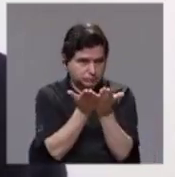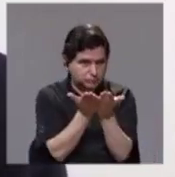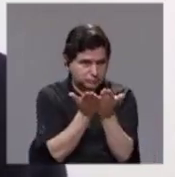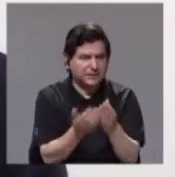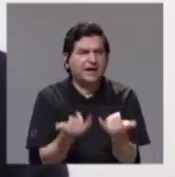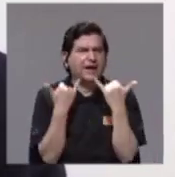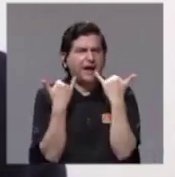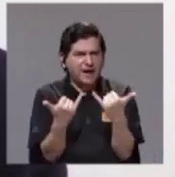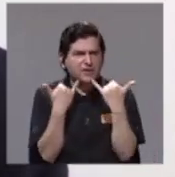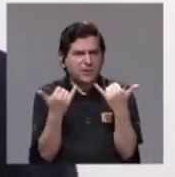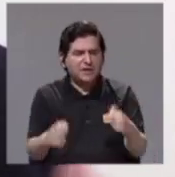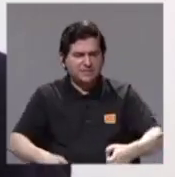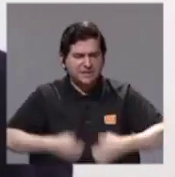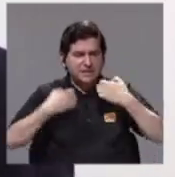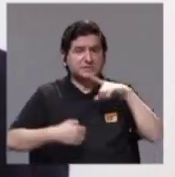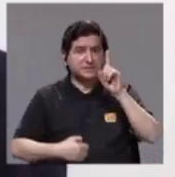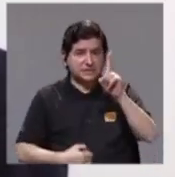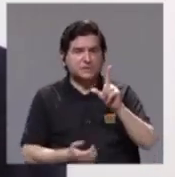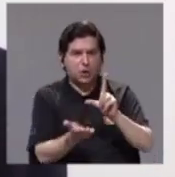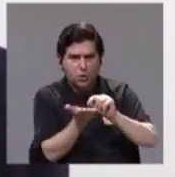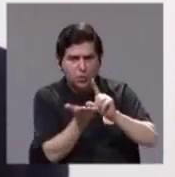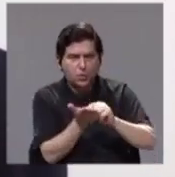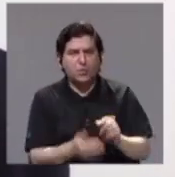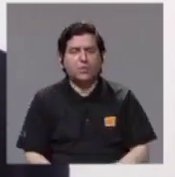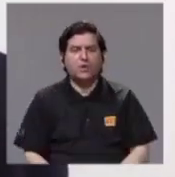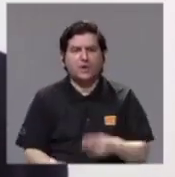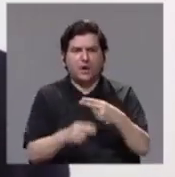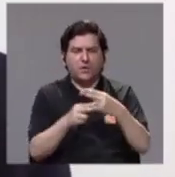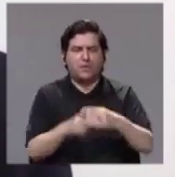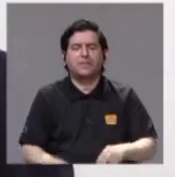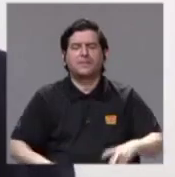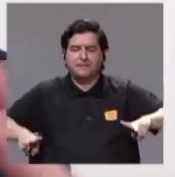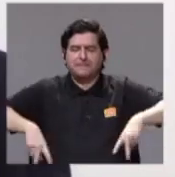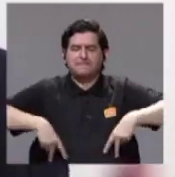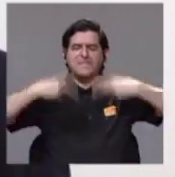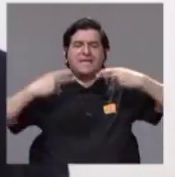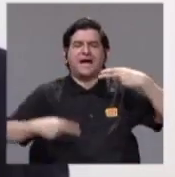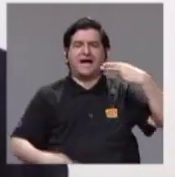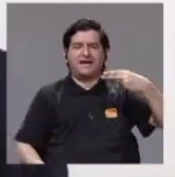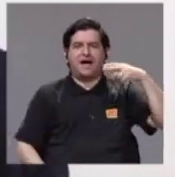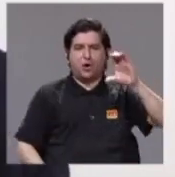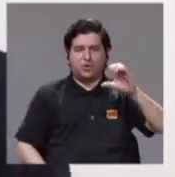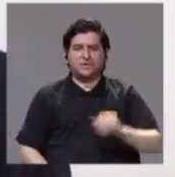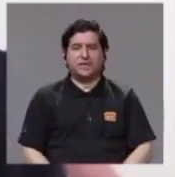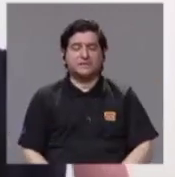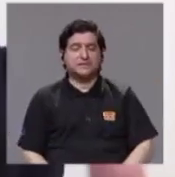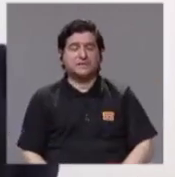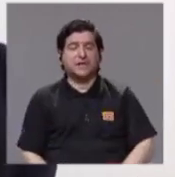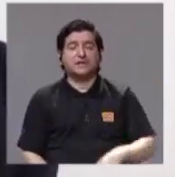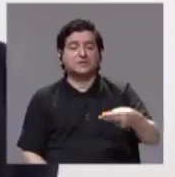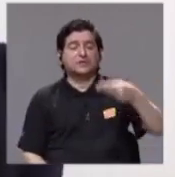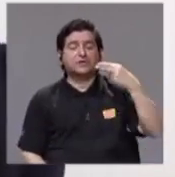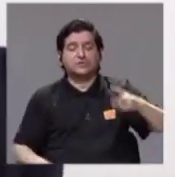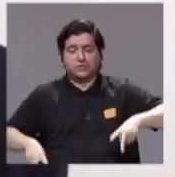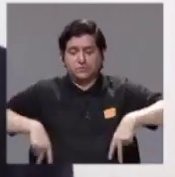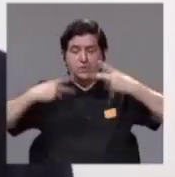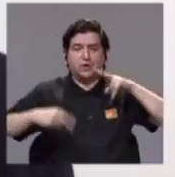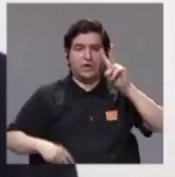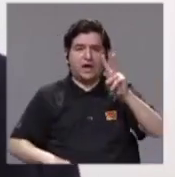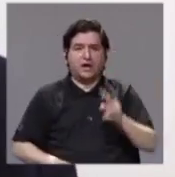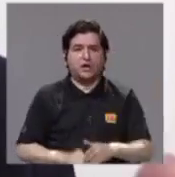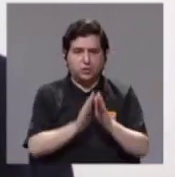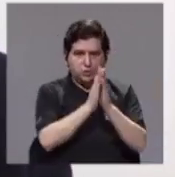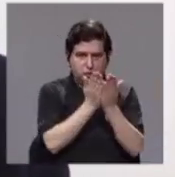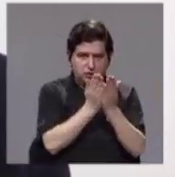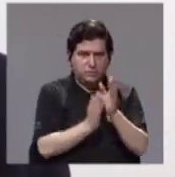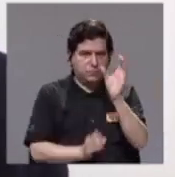son 2 libros. Actualmente existe una edición que se llama Vida de Hernán Cortés, y es una biografía